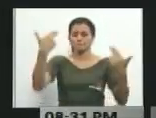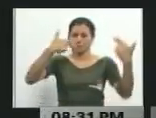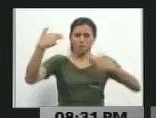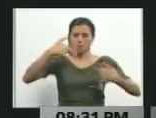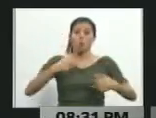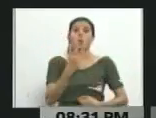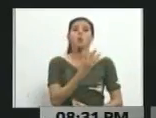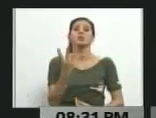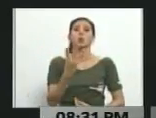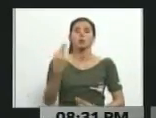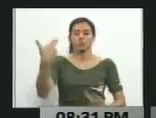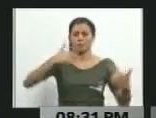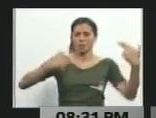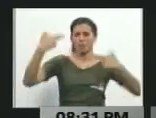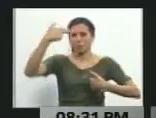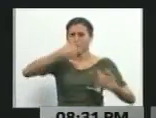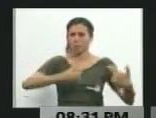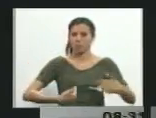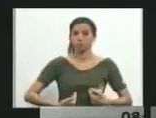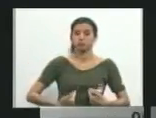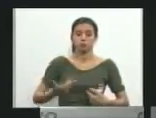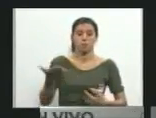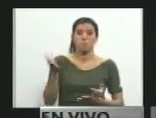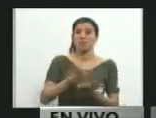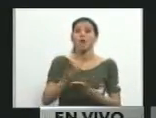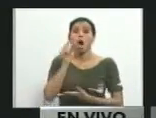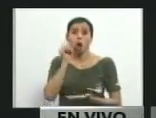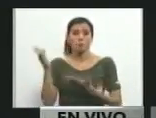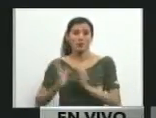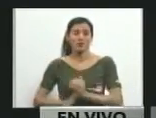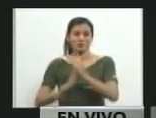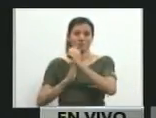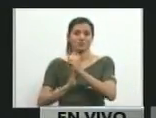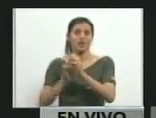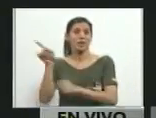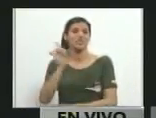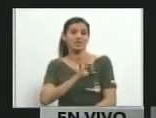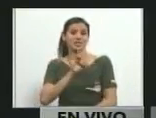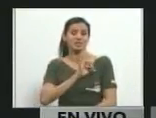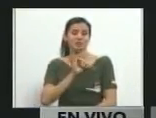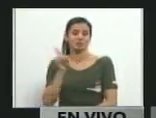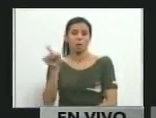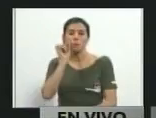Así actúa la derecha. Ese es Luis Florido, allá en Chile.